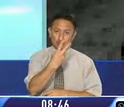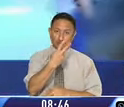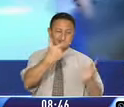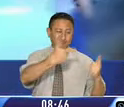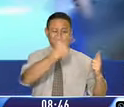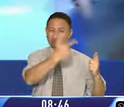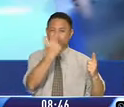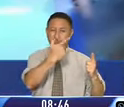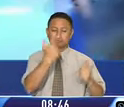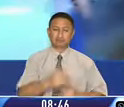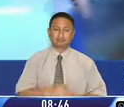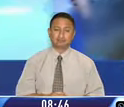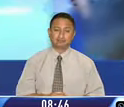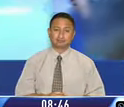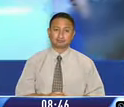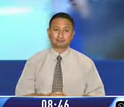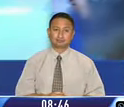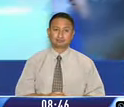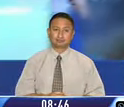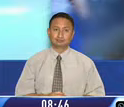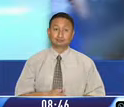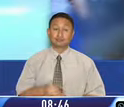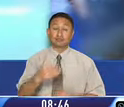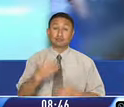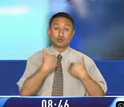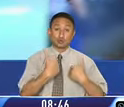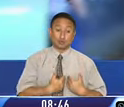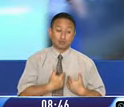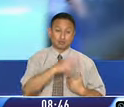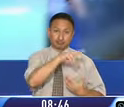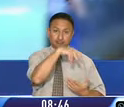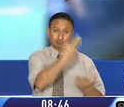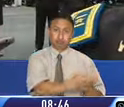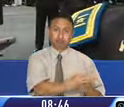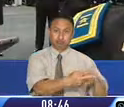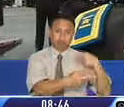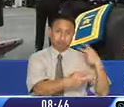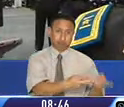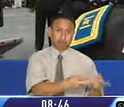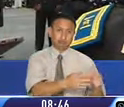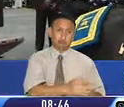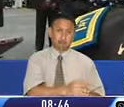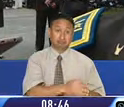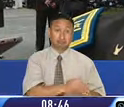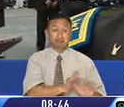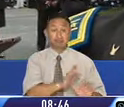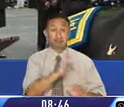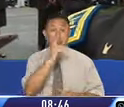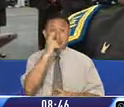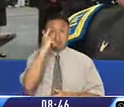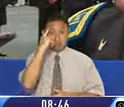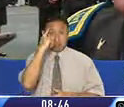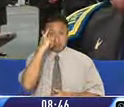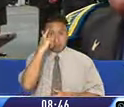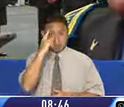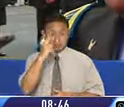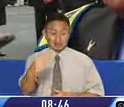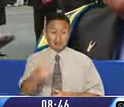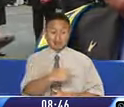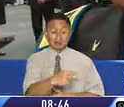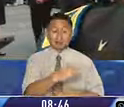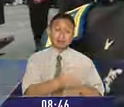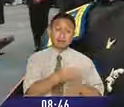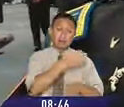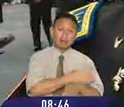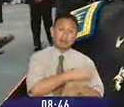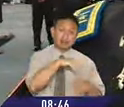acribillaron a las 2 personas cuyos cuerpos quedaron sobre la calzada. Se presume que esta persona había escapado de los centros de privación